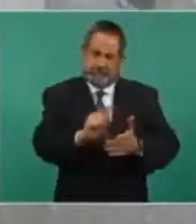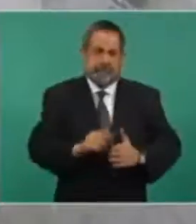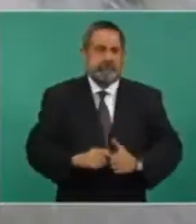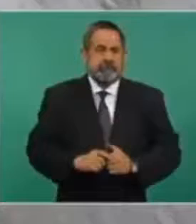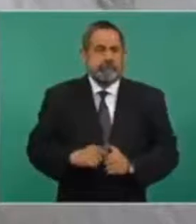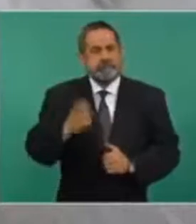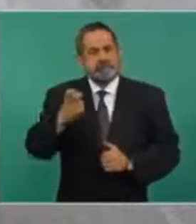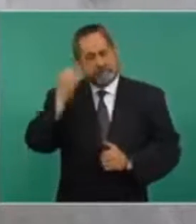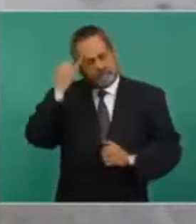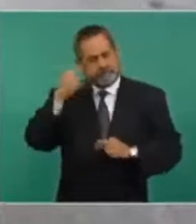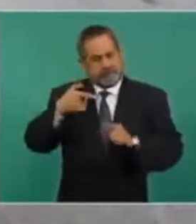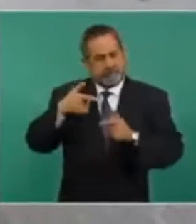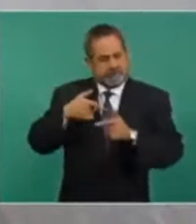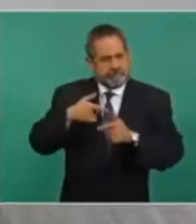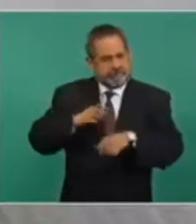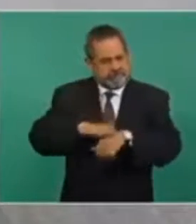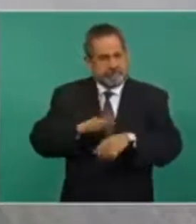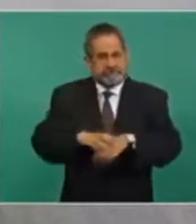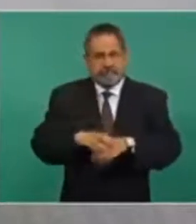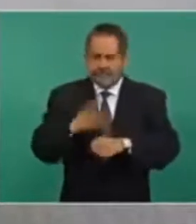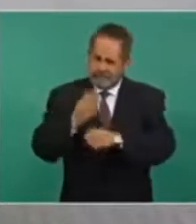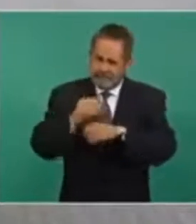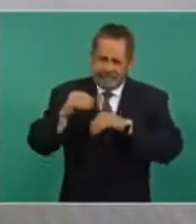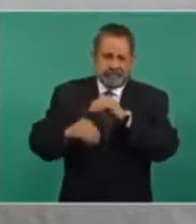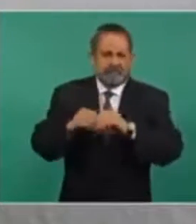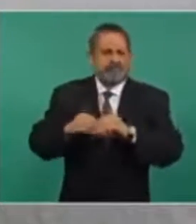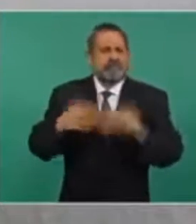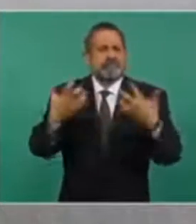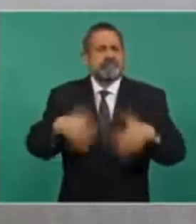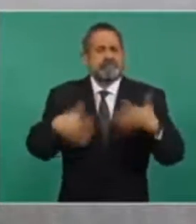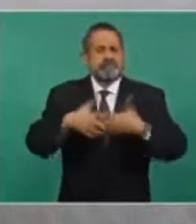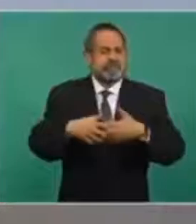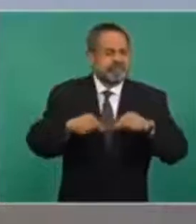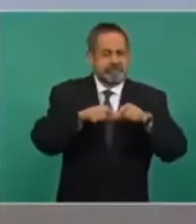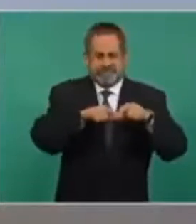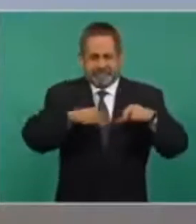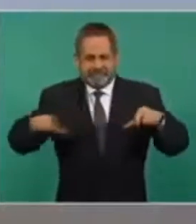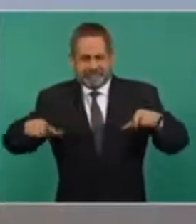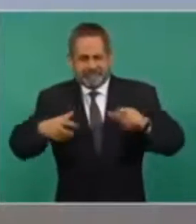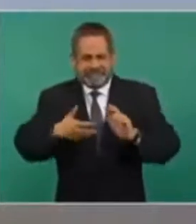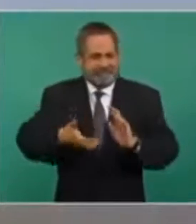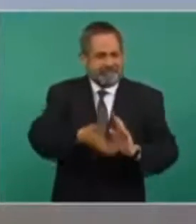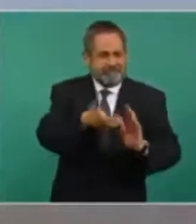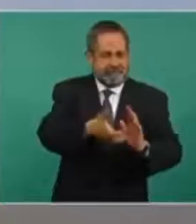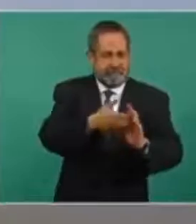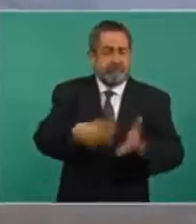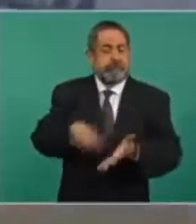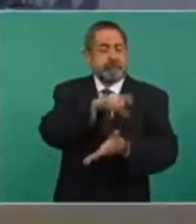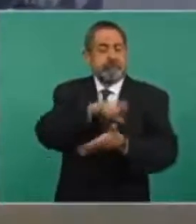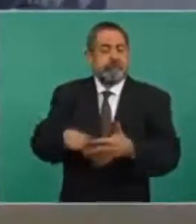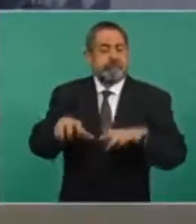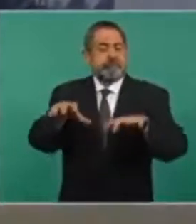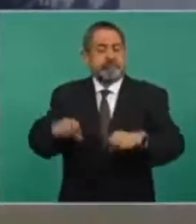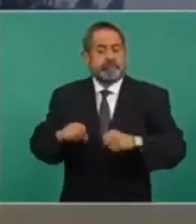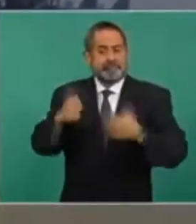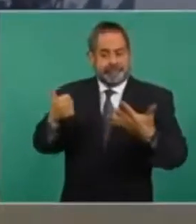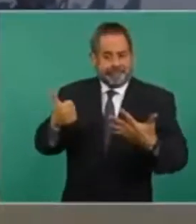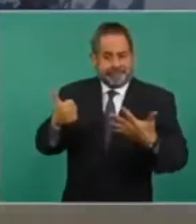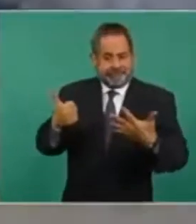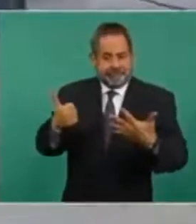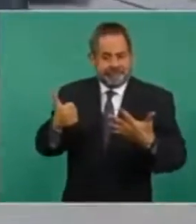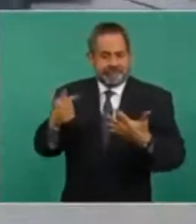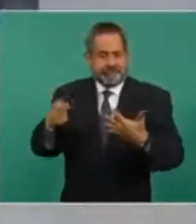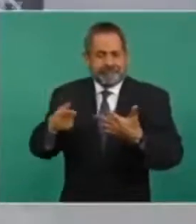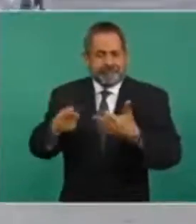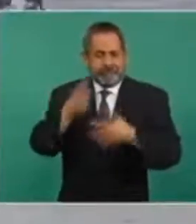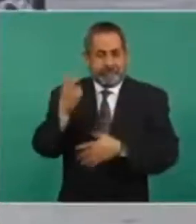Con este impulso, se actualizó la flota de dragado de la Secretaría de Marina con la adquisición de 6 dragas estacionarias de succión